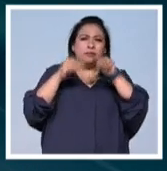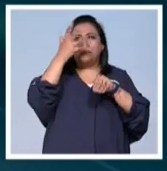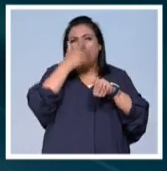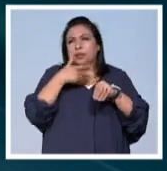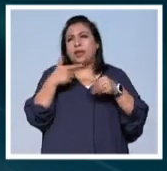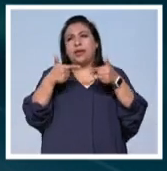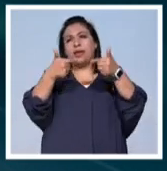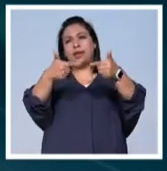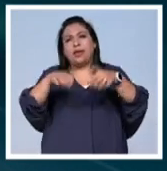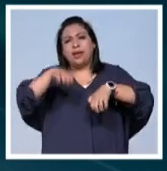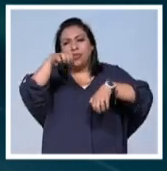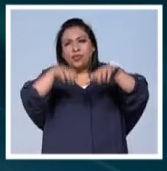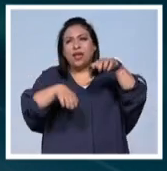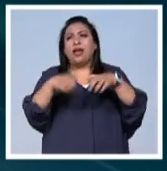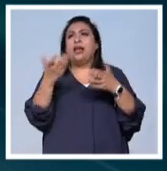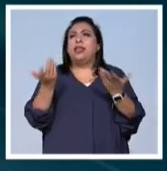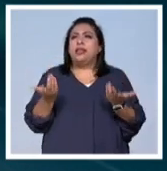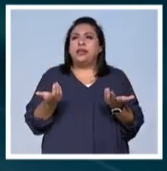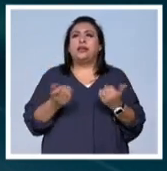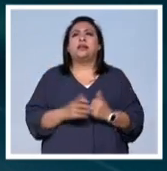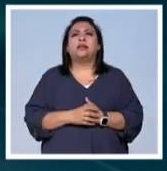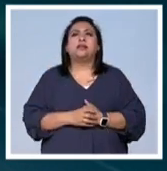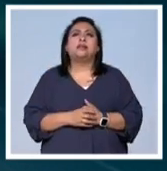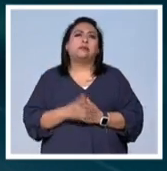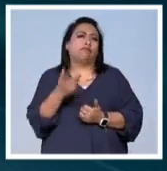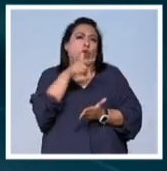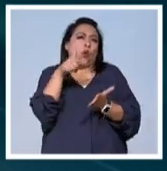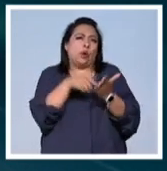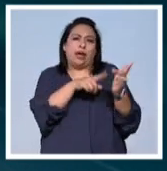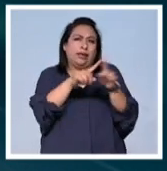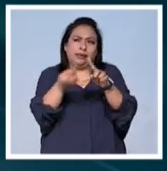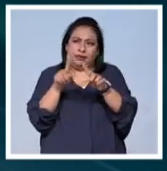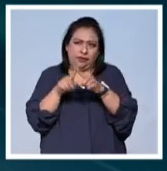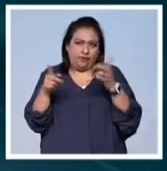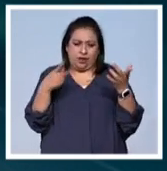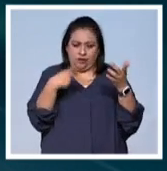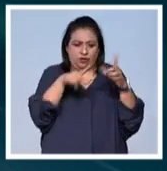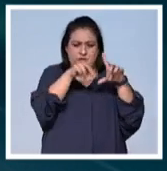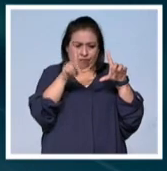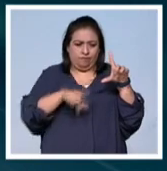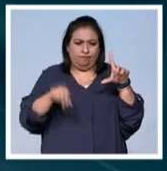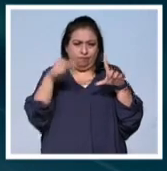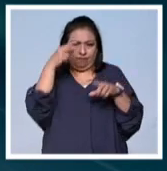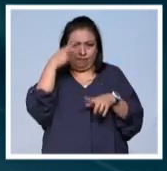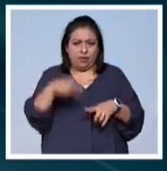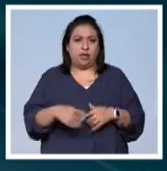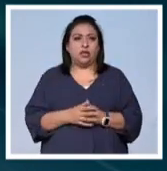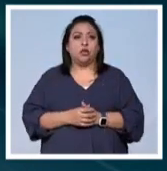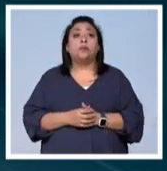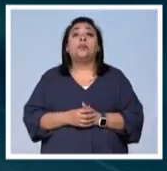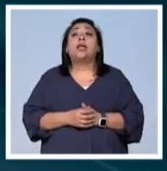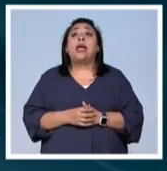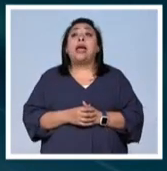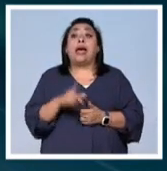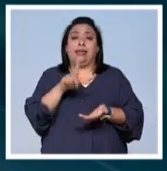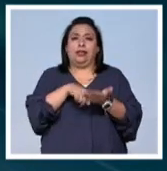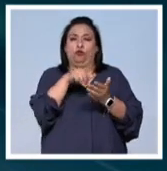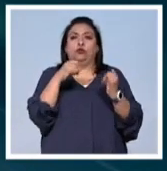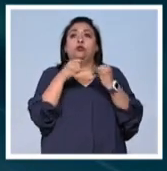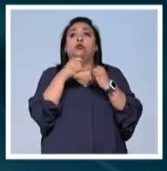diferentes generaciones de diferentes geografías de la propia del propio país la dependencia